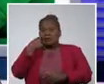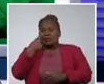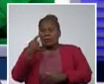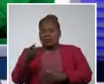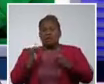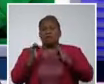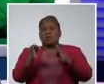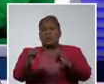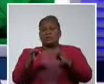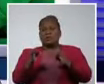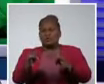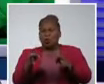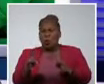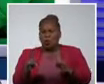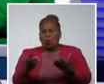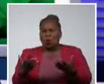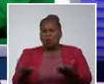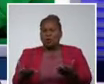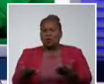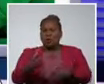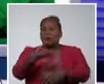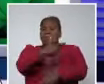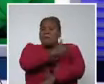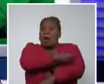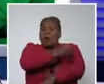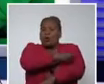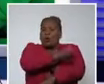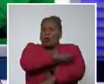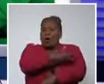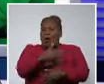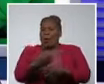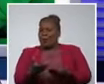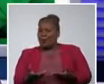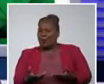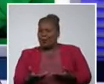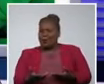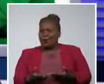información sobre la vacunación, que es además